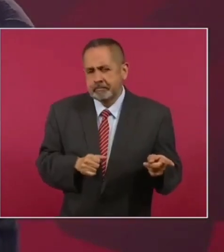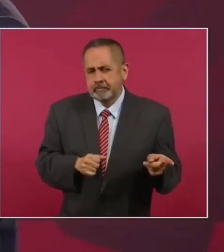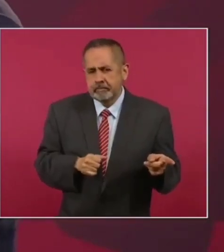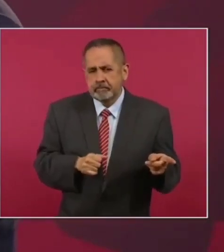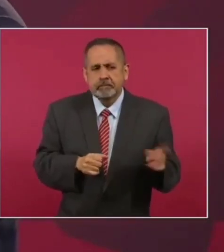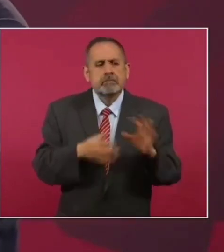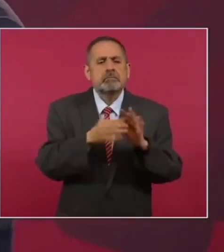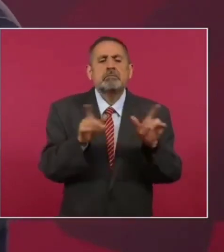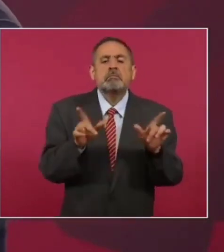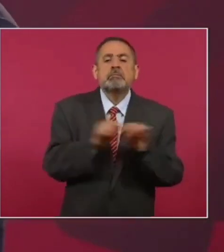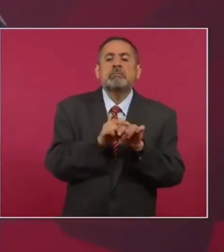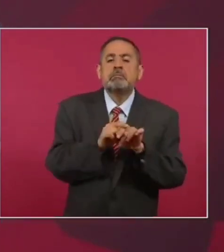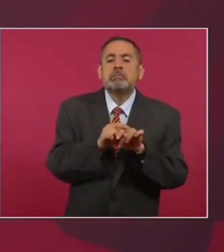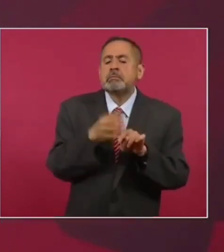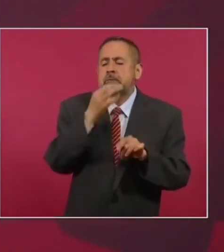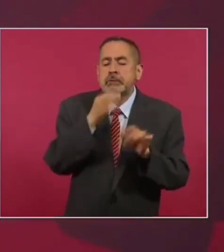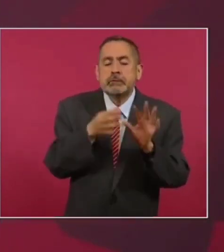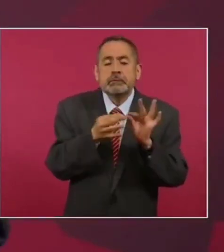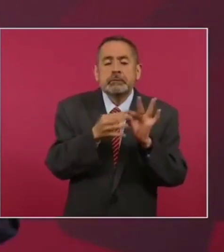pasan así con flash,